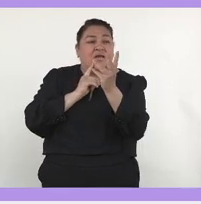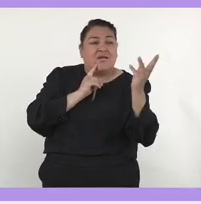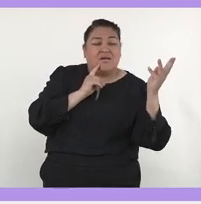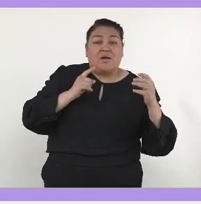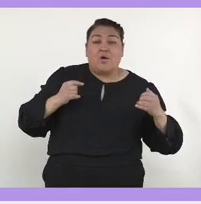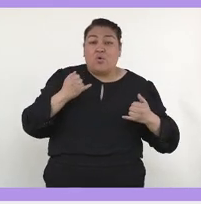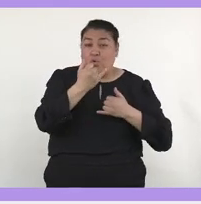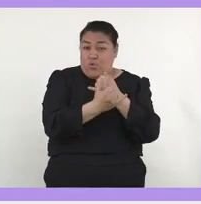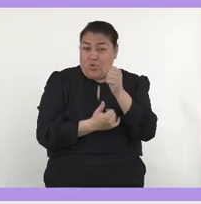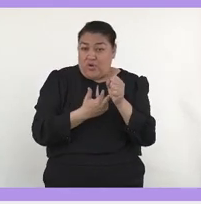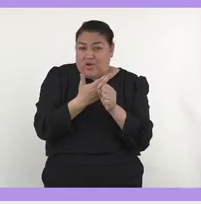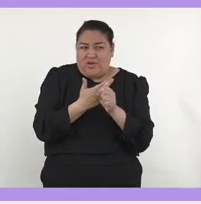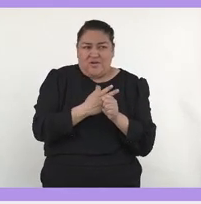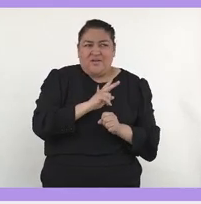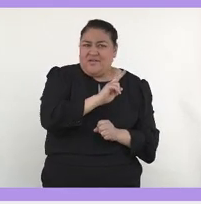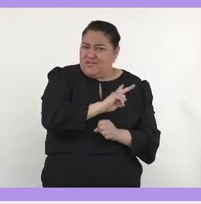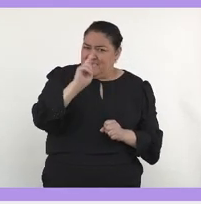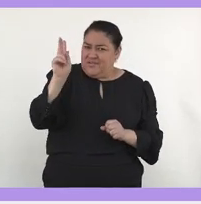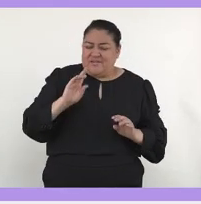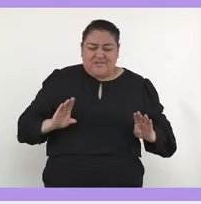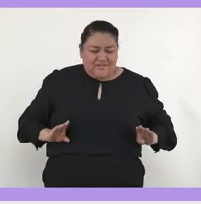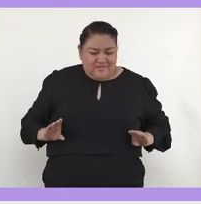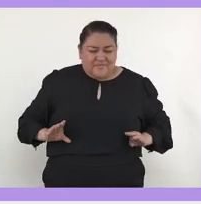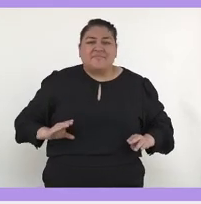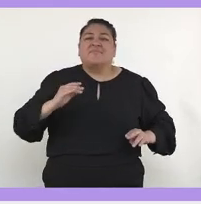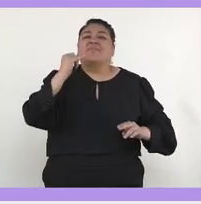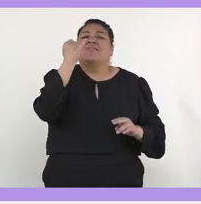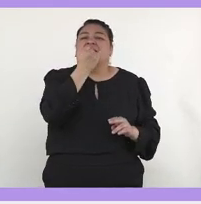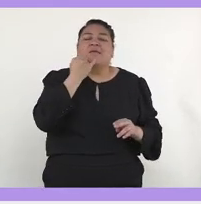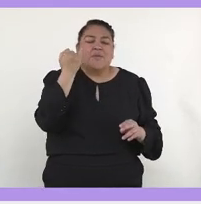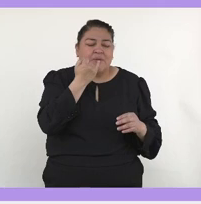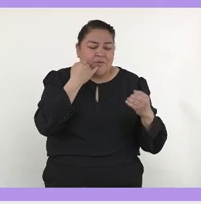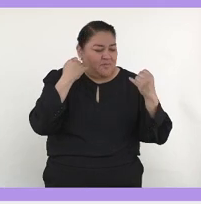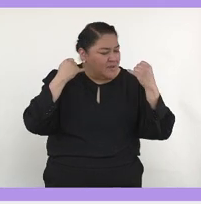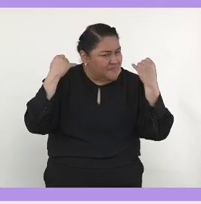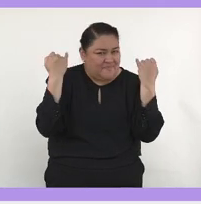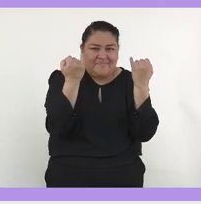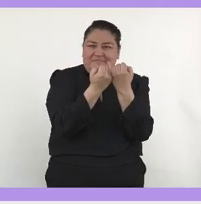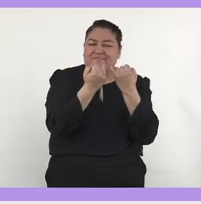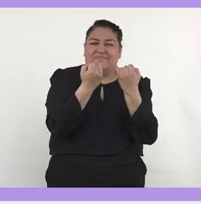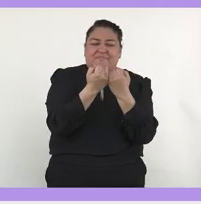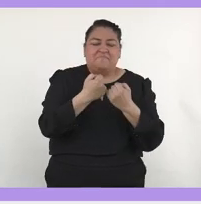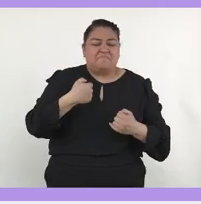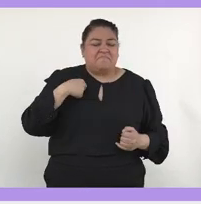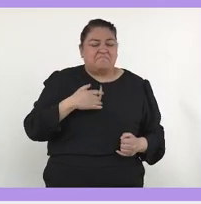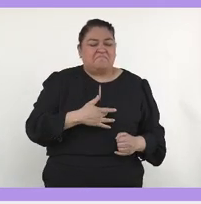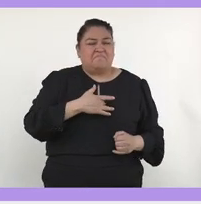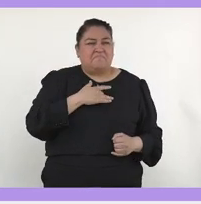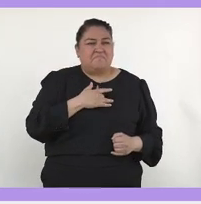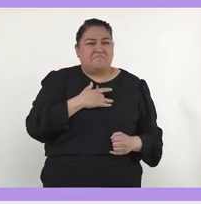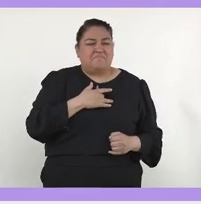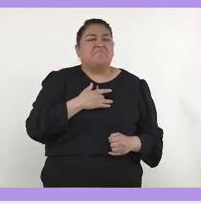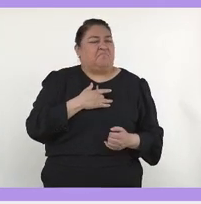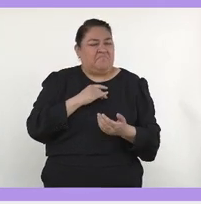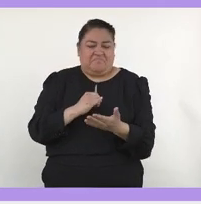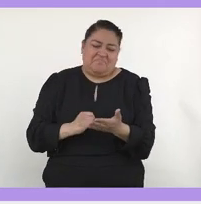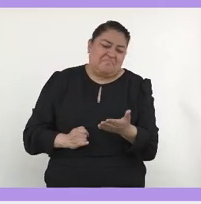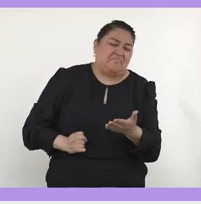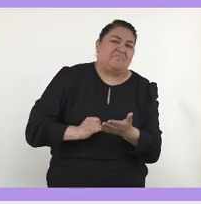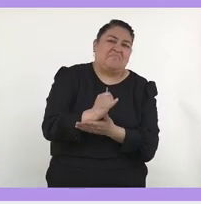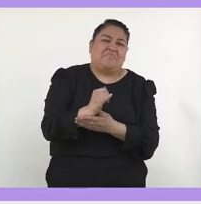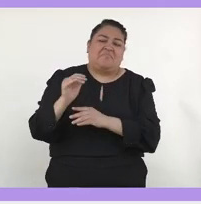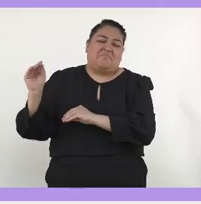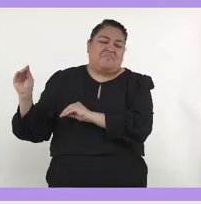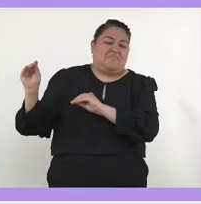un talento muy similar un mismo idioma Y pensé que era el paso no que tenía que dar